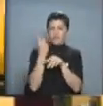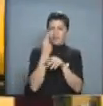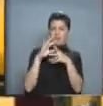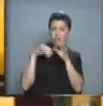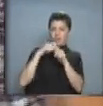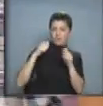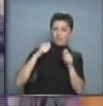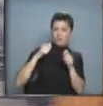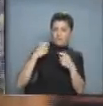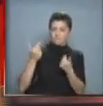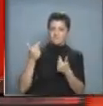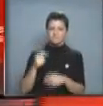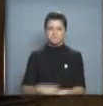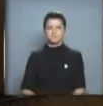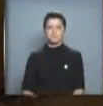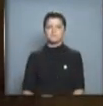bueno,